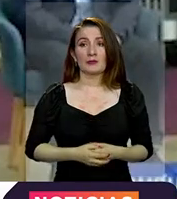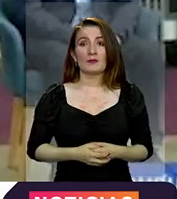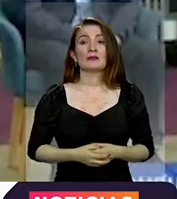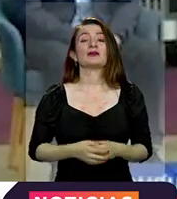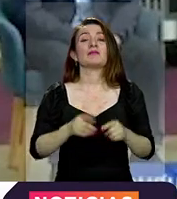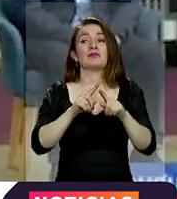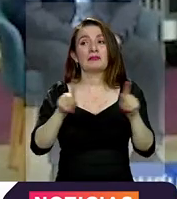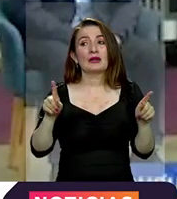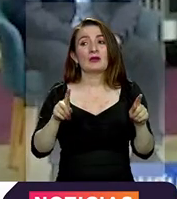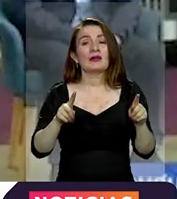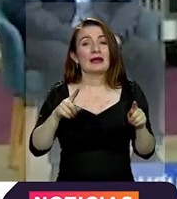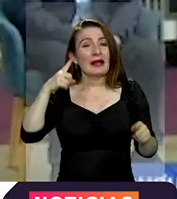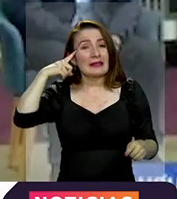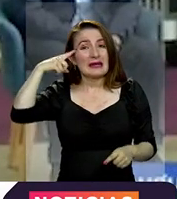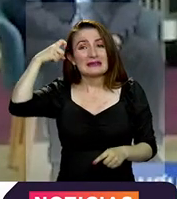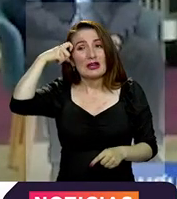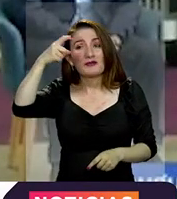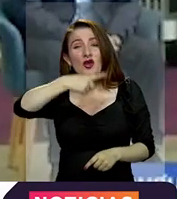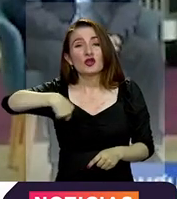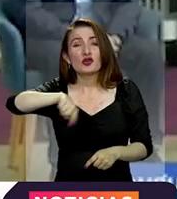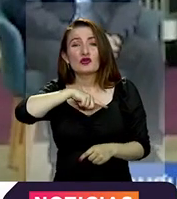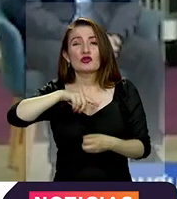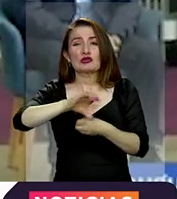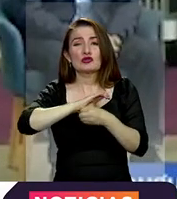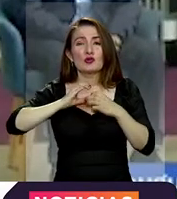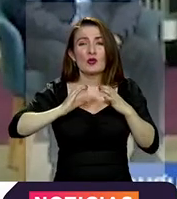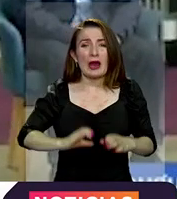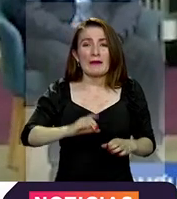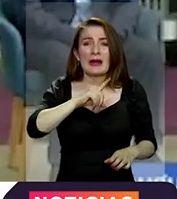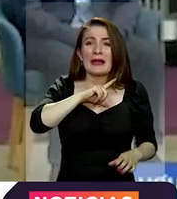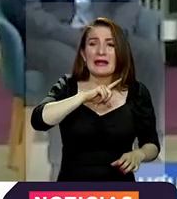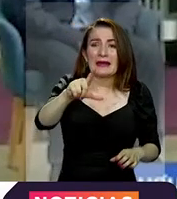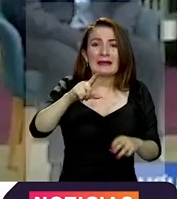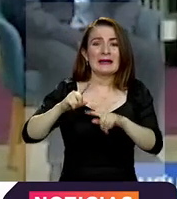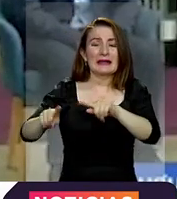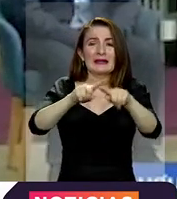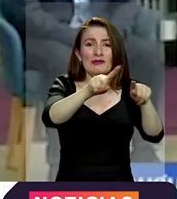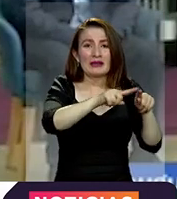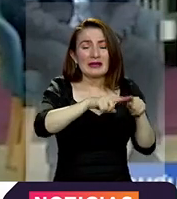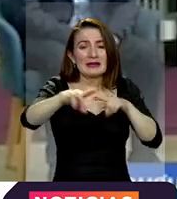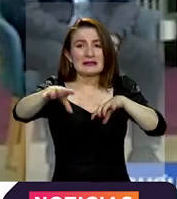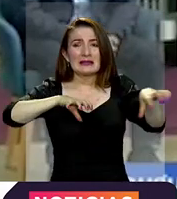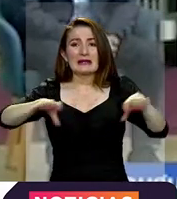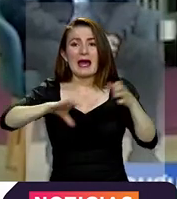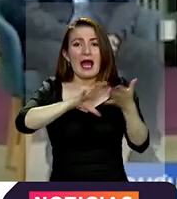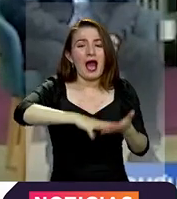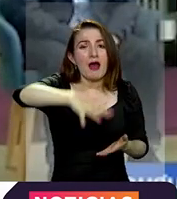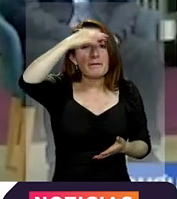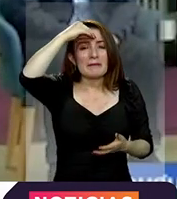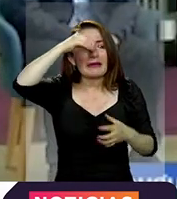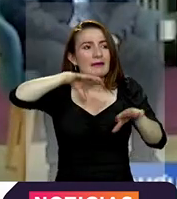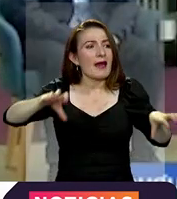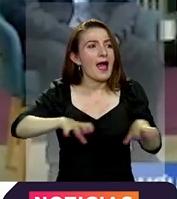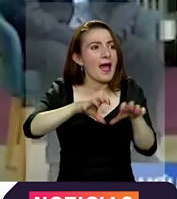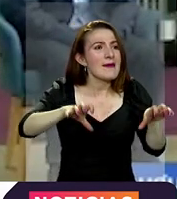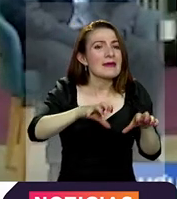Pero parte del desafío que todos tenemos como ciudadanos, como líderes en diferentes sectores, es aprender a tramitar esas